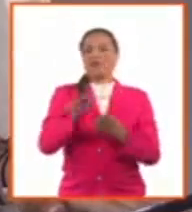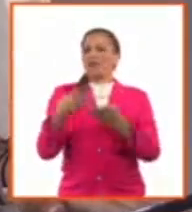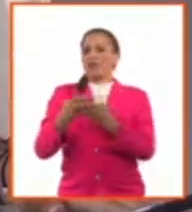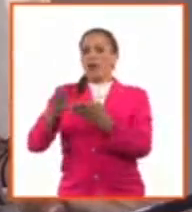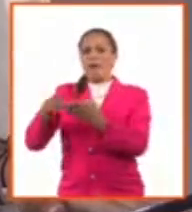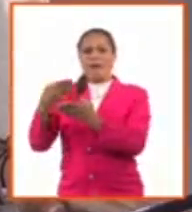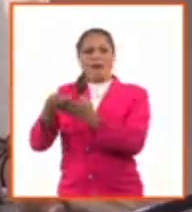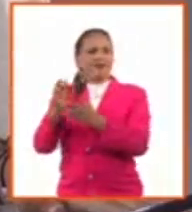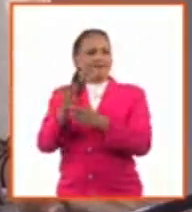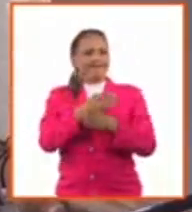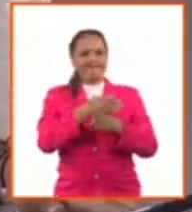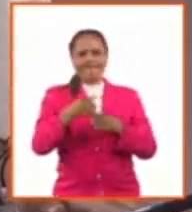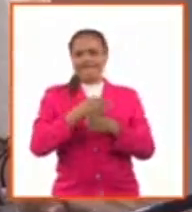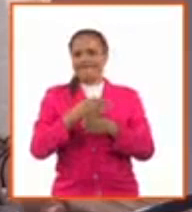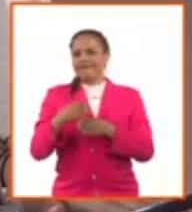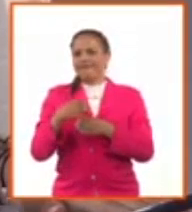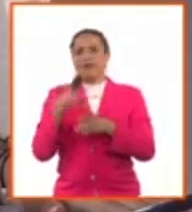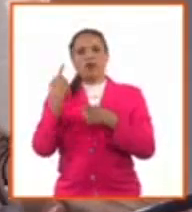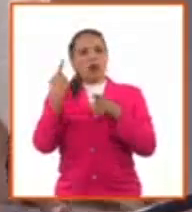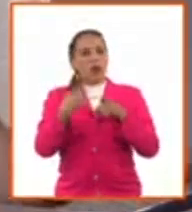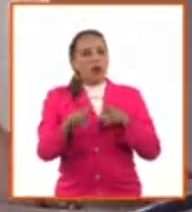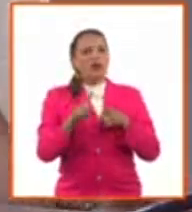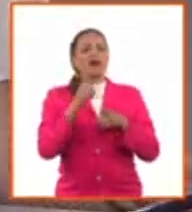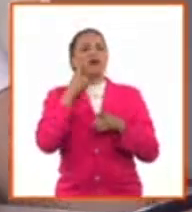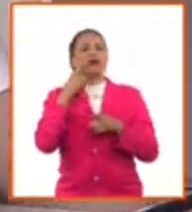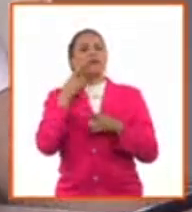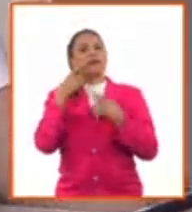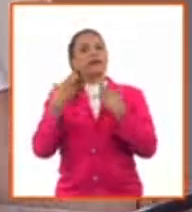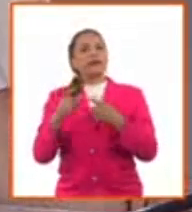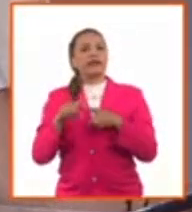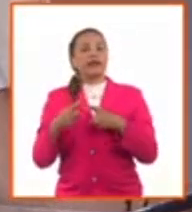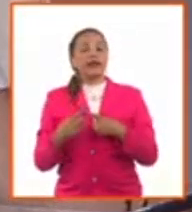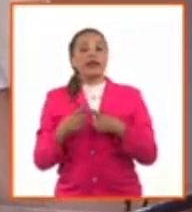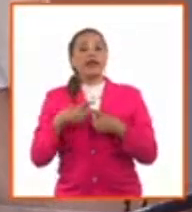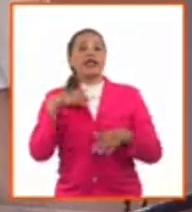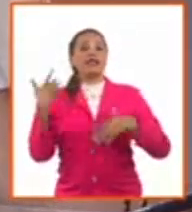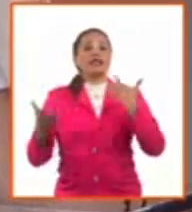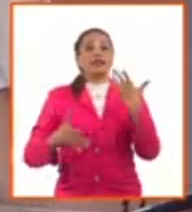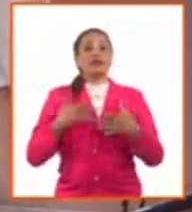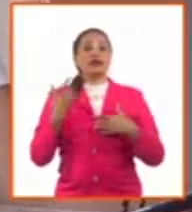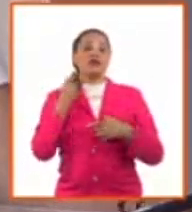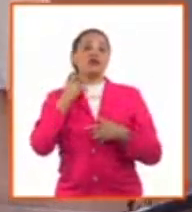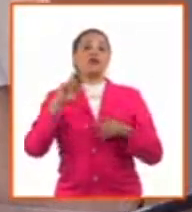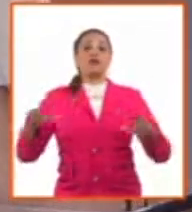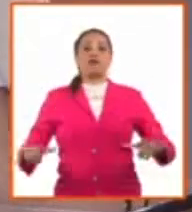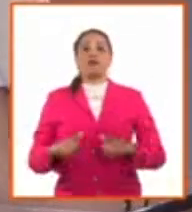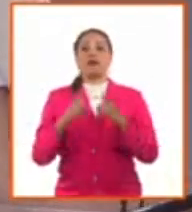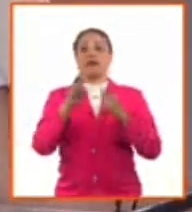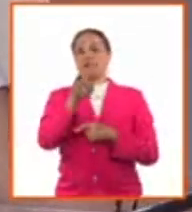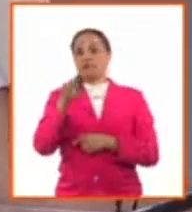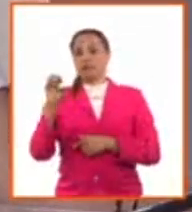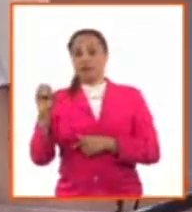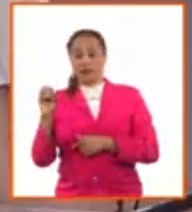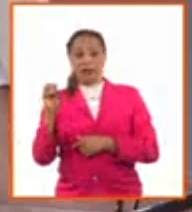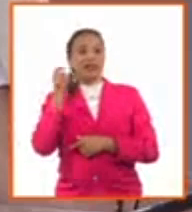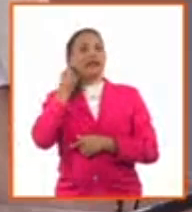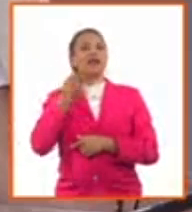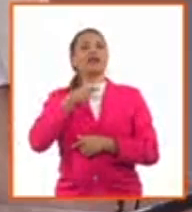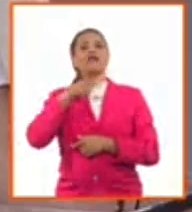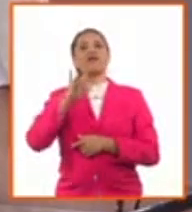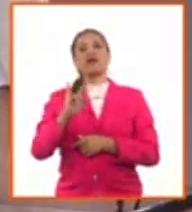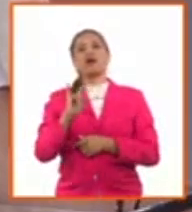muchísimas. Hay algo que hemos también puntualizado y es que las celebraciones por este centenario no